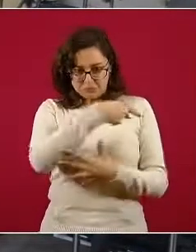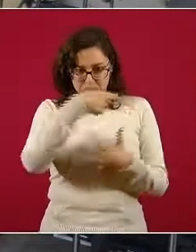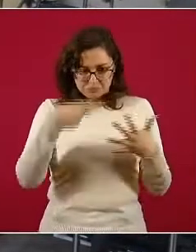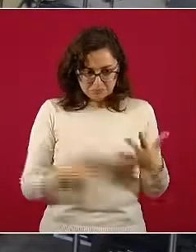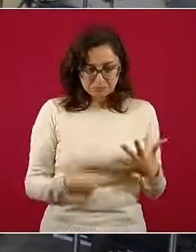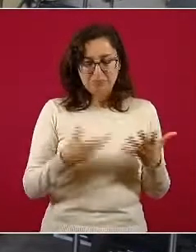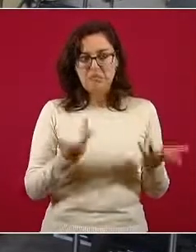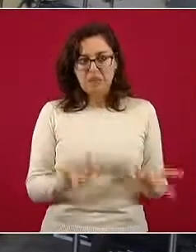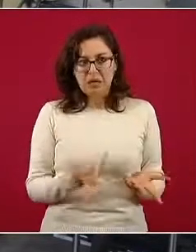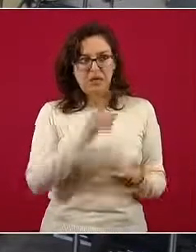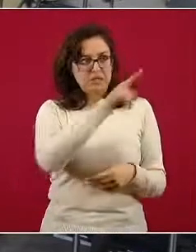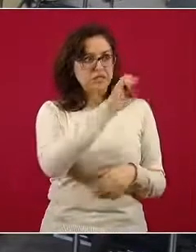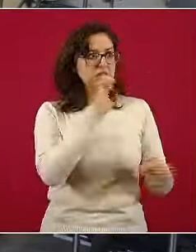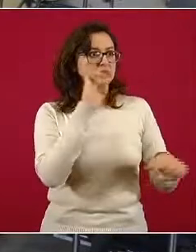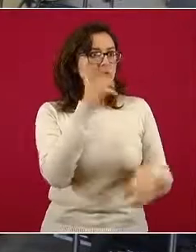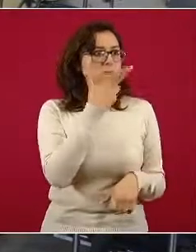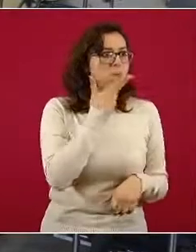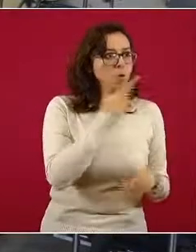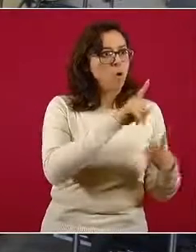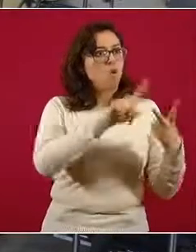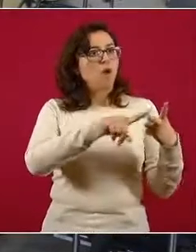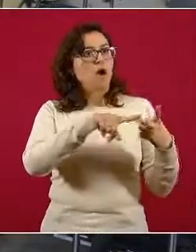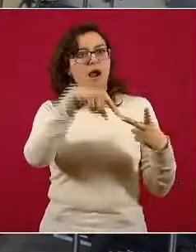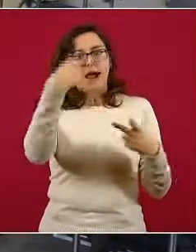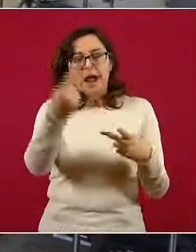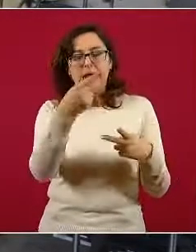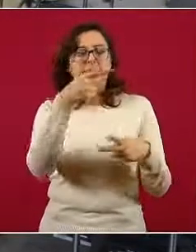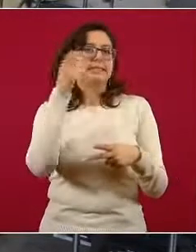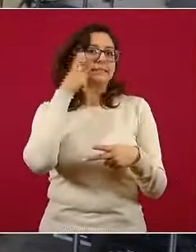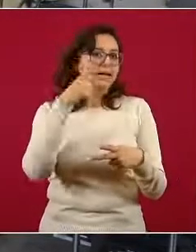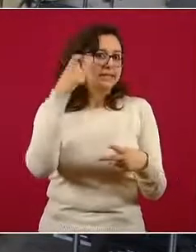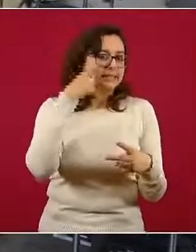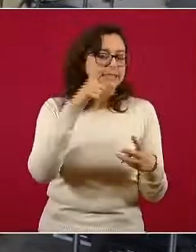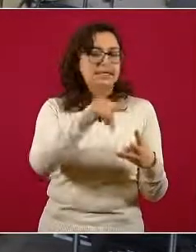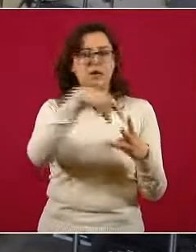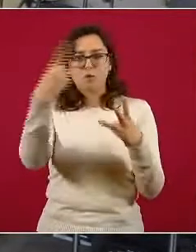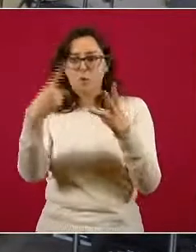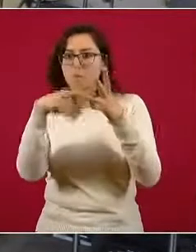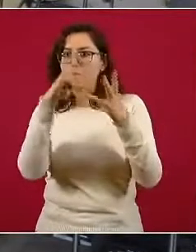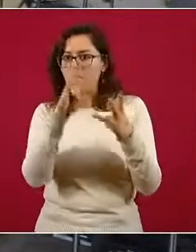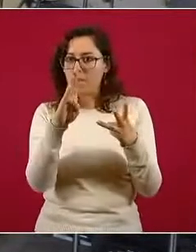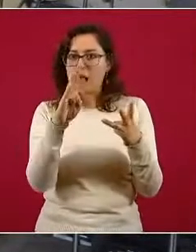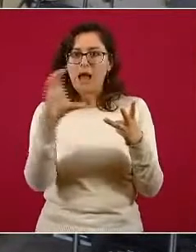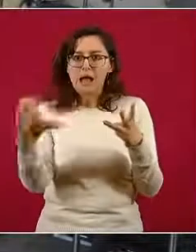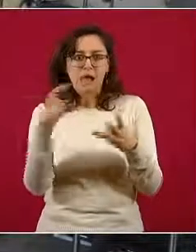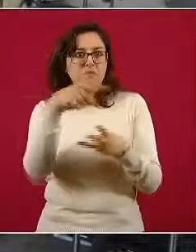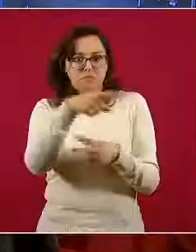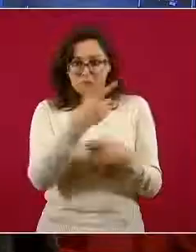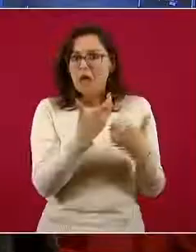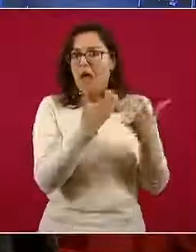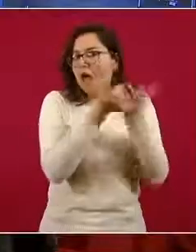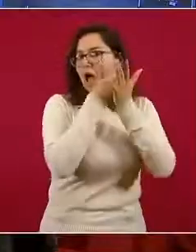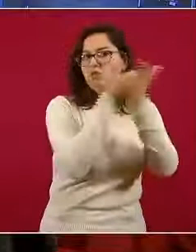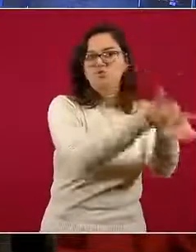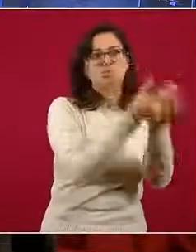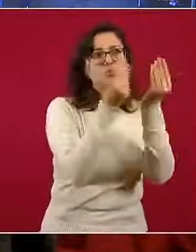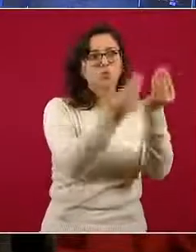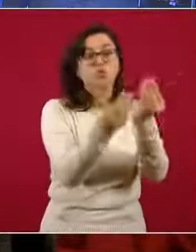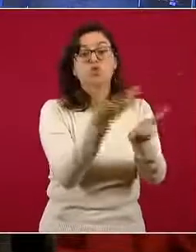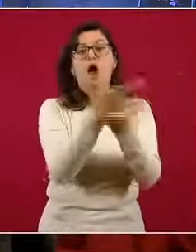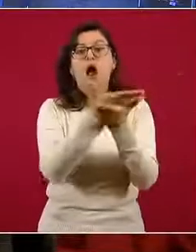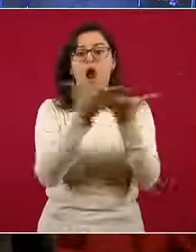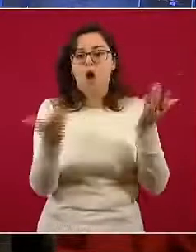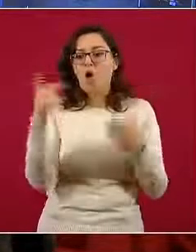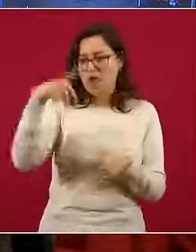el estado de Chihuahua, también en el estado de Guerrero y en el estado de Baja California, y entonces ahorita en la Ciudad de México se